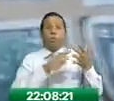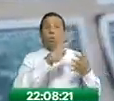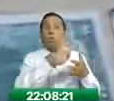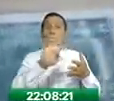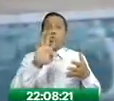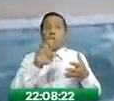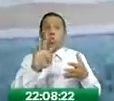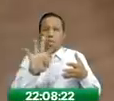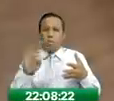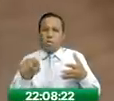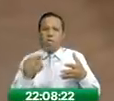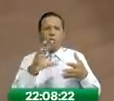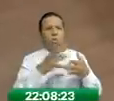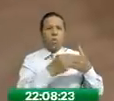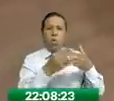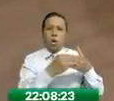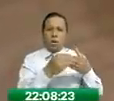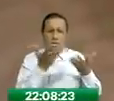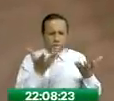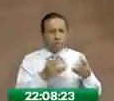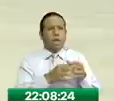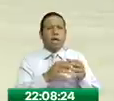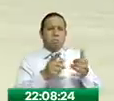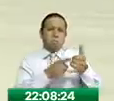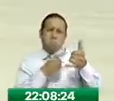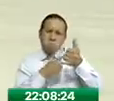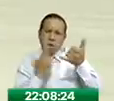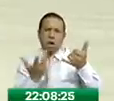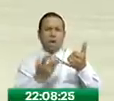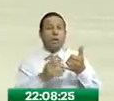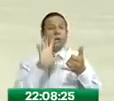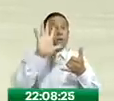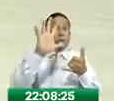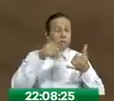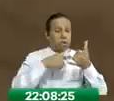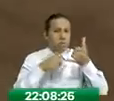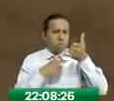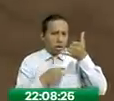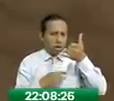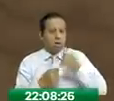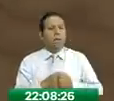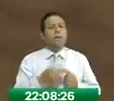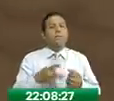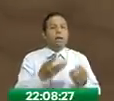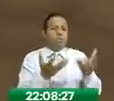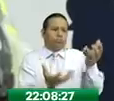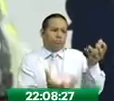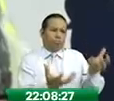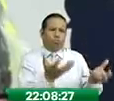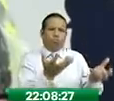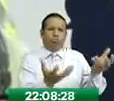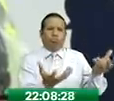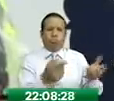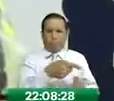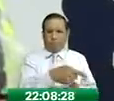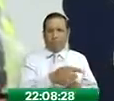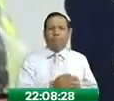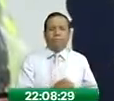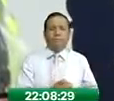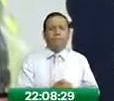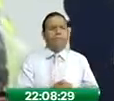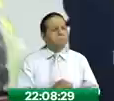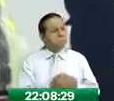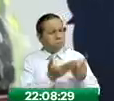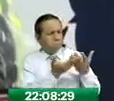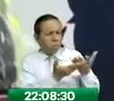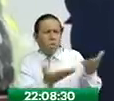$444 en efectivo, equipos de comunicación, 5 teléfonos celulares y una balanza mecánica. Bueno, este tipo de armas